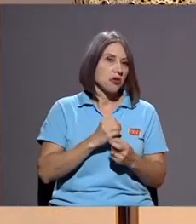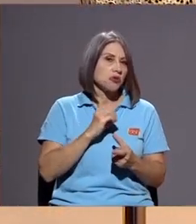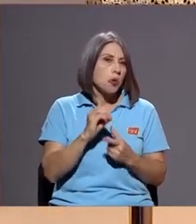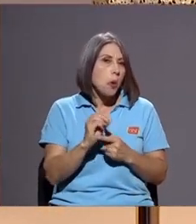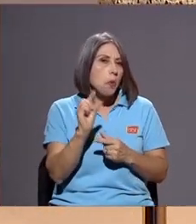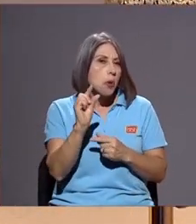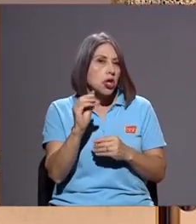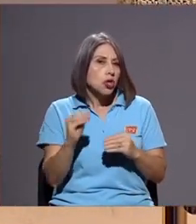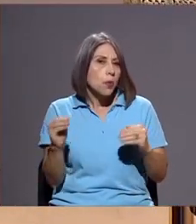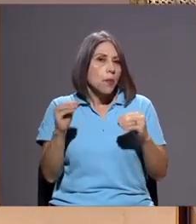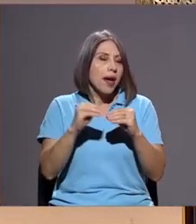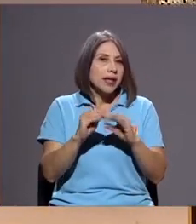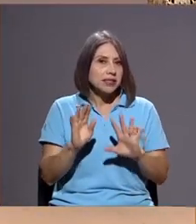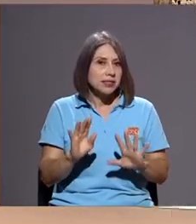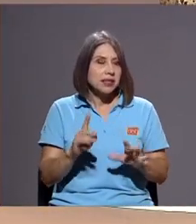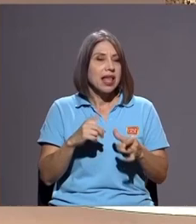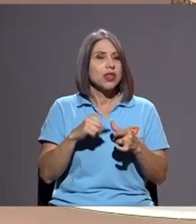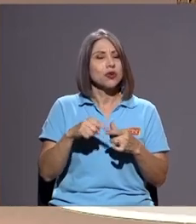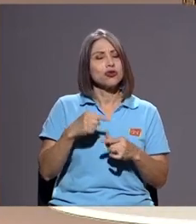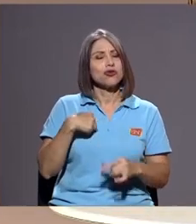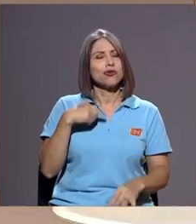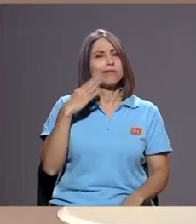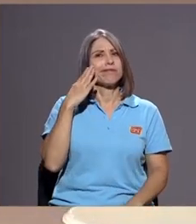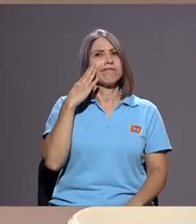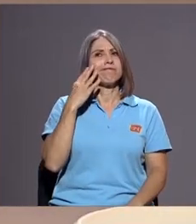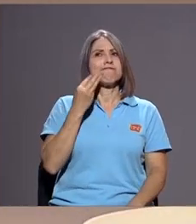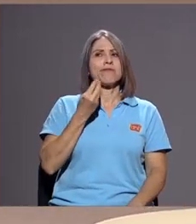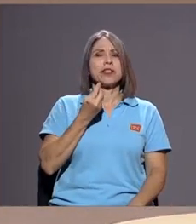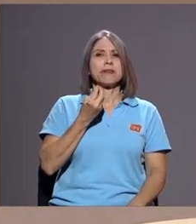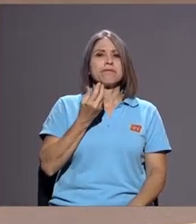entonces un poco me queda una sensación